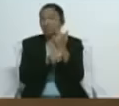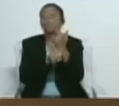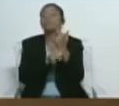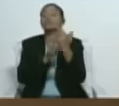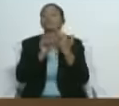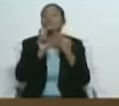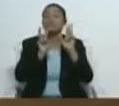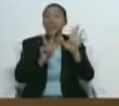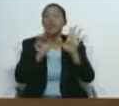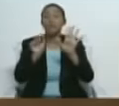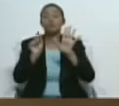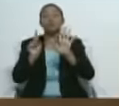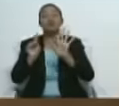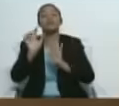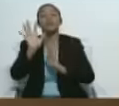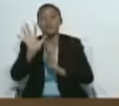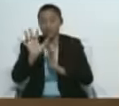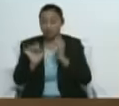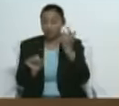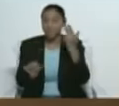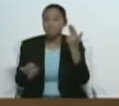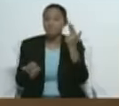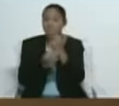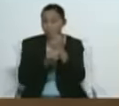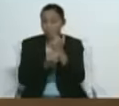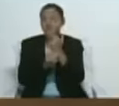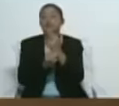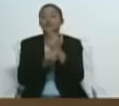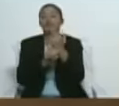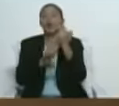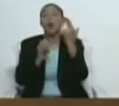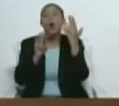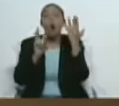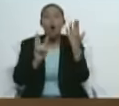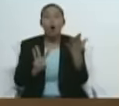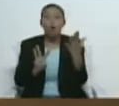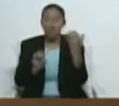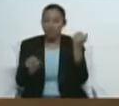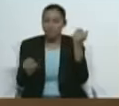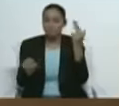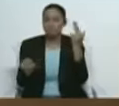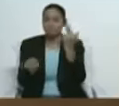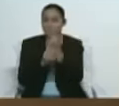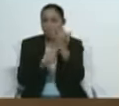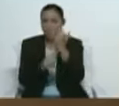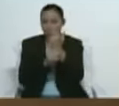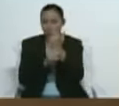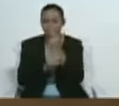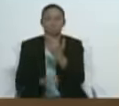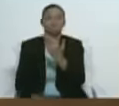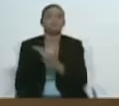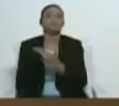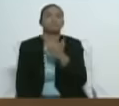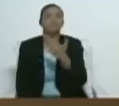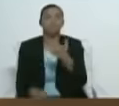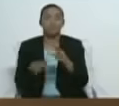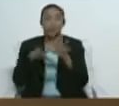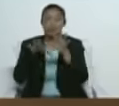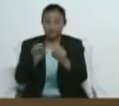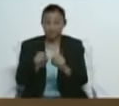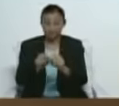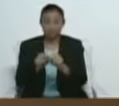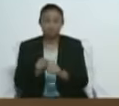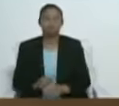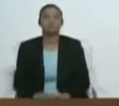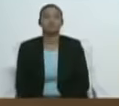7.65 mm con capacidad de oo municiones contentivo en este caso lo que se le incautó de seis